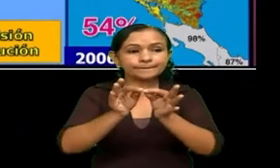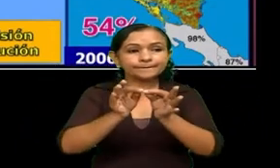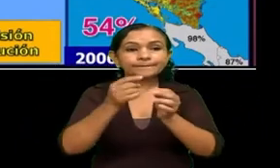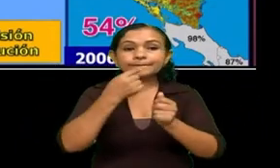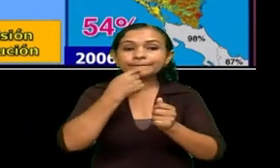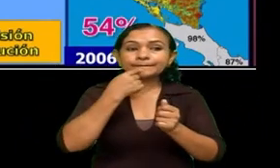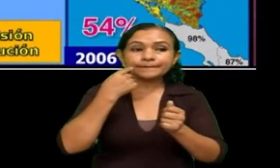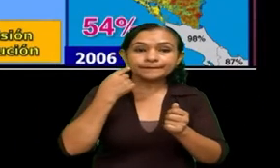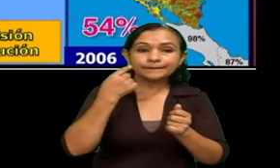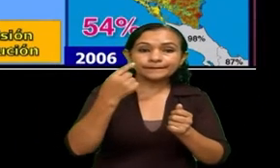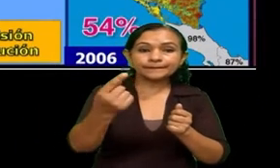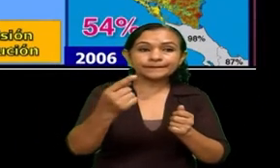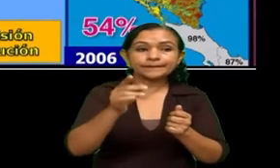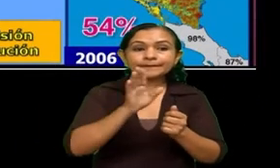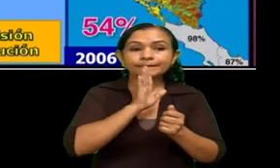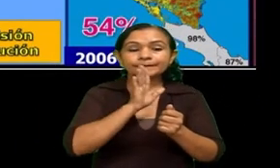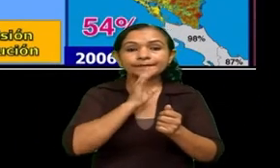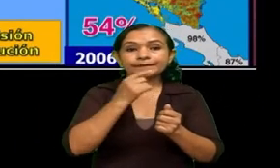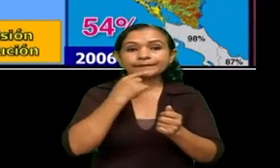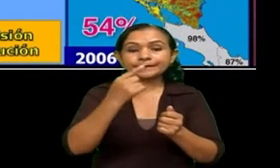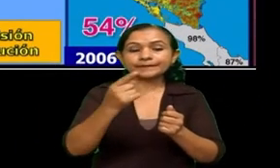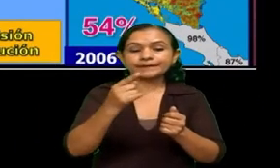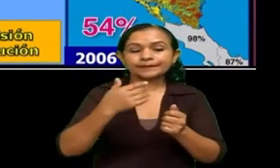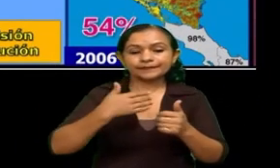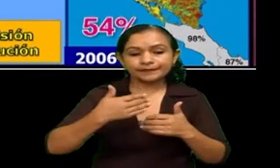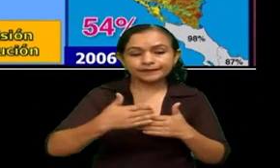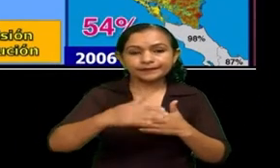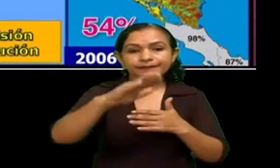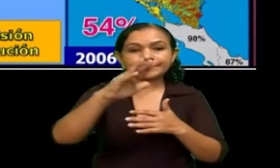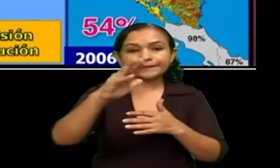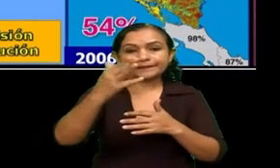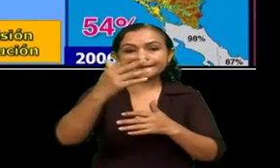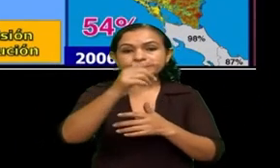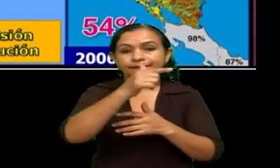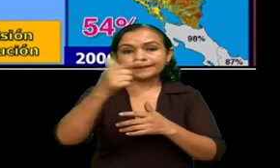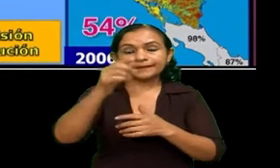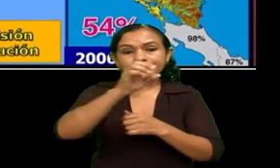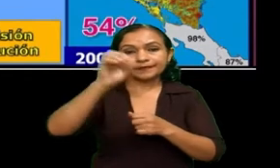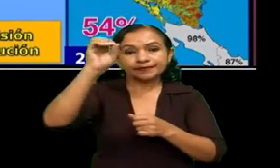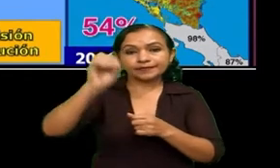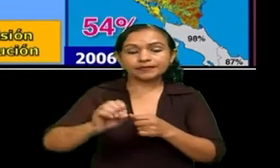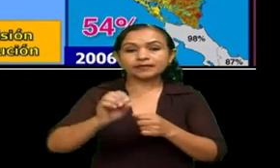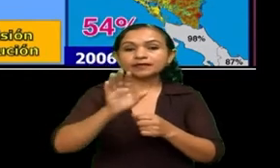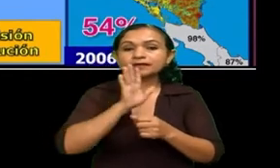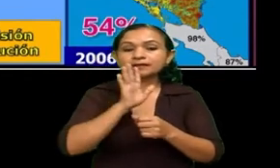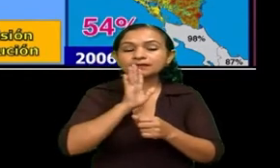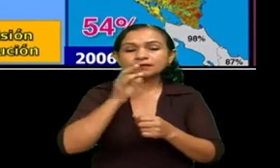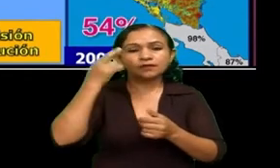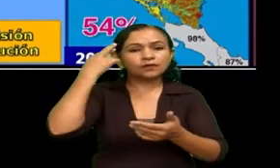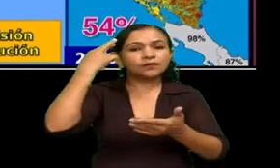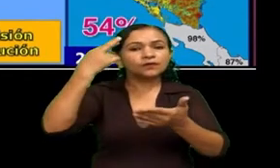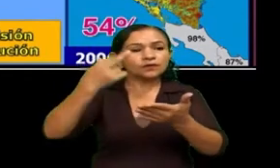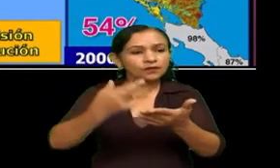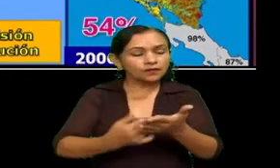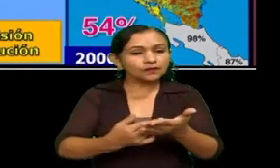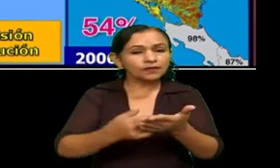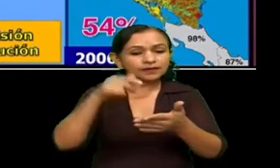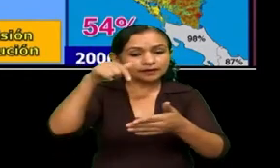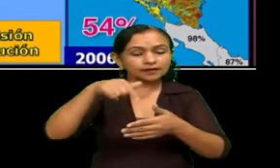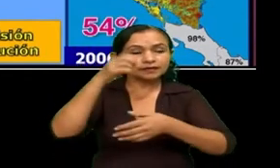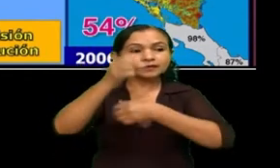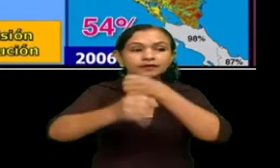mencionar, ¿verdad? Cuando yo me digo que vamos al 97%, eso está basado, si ustedes recuerdan, hablábamos que este